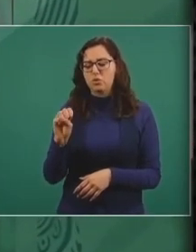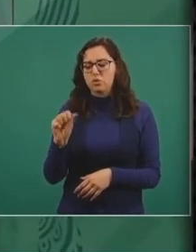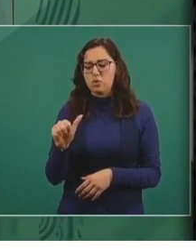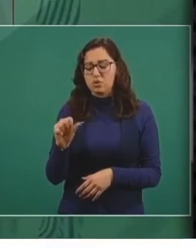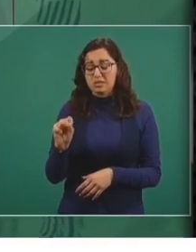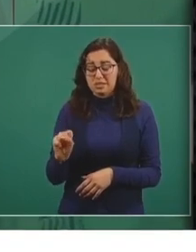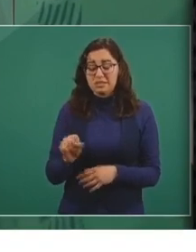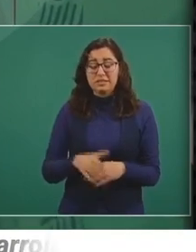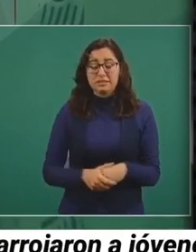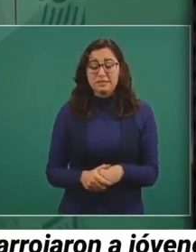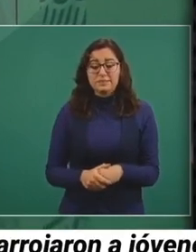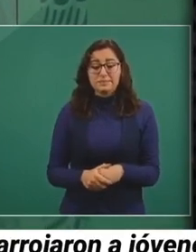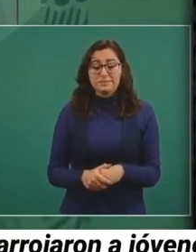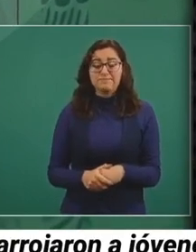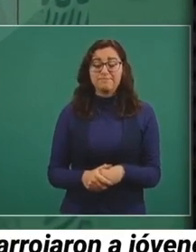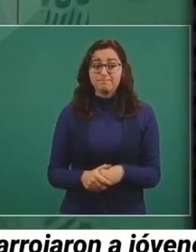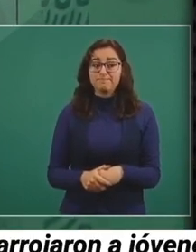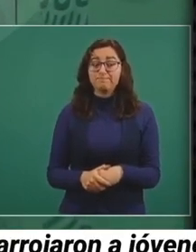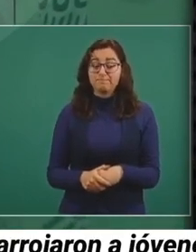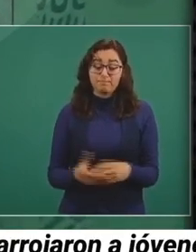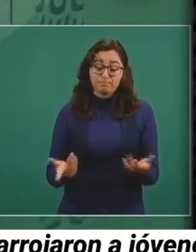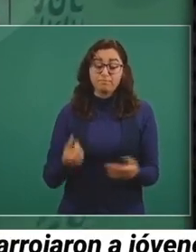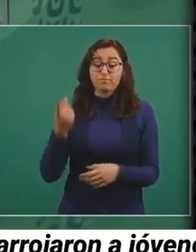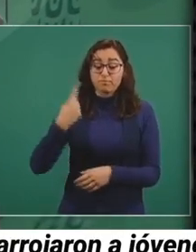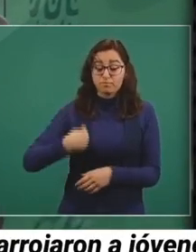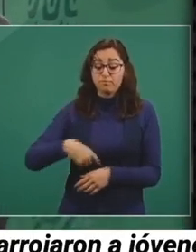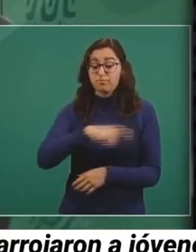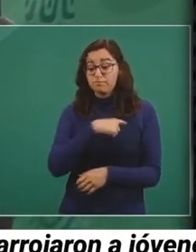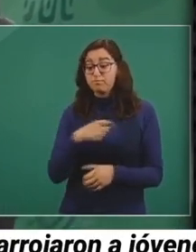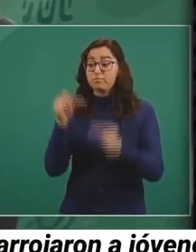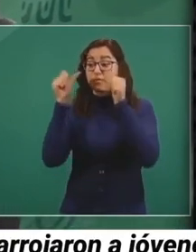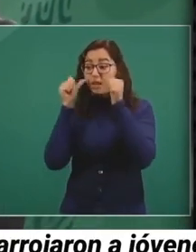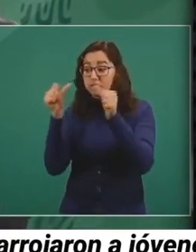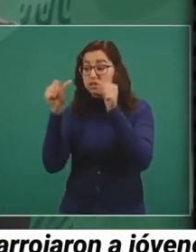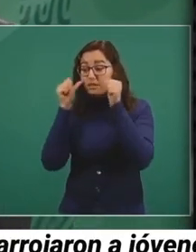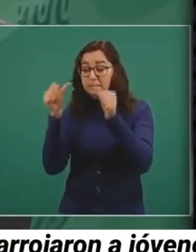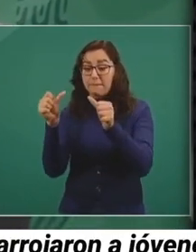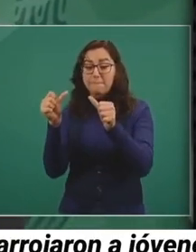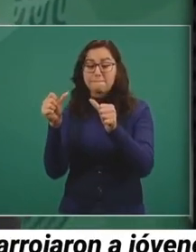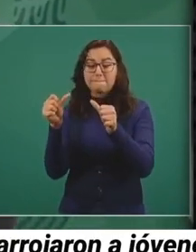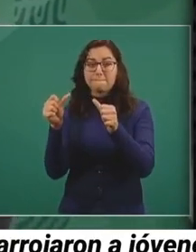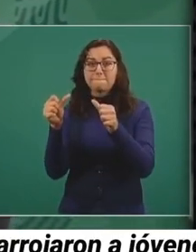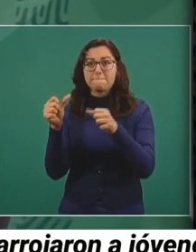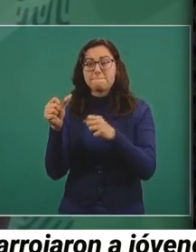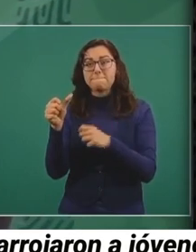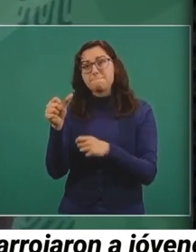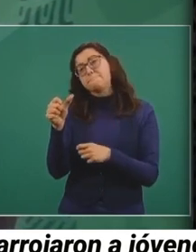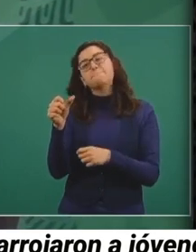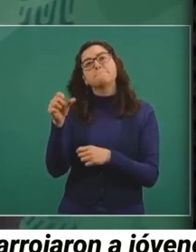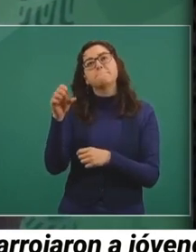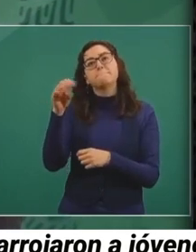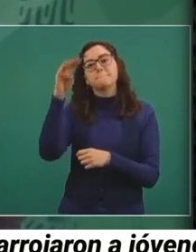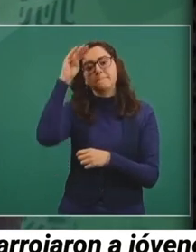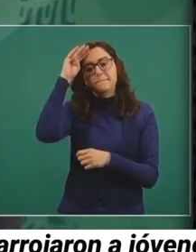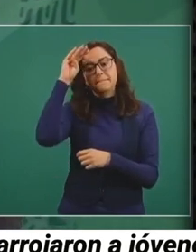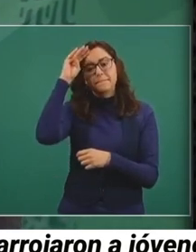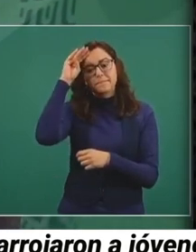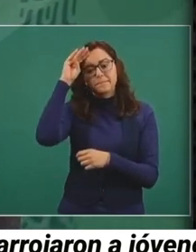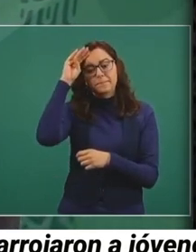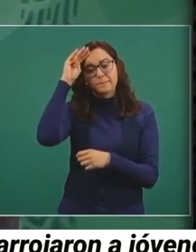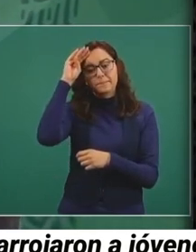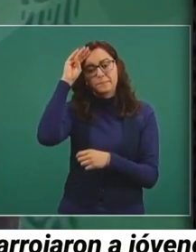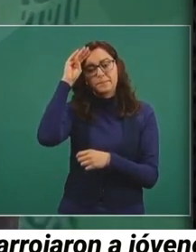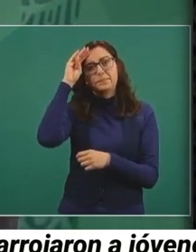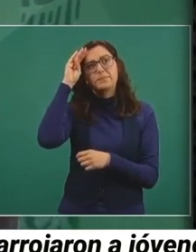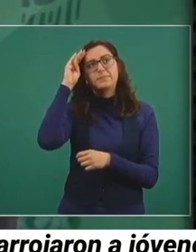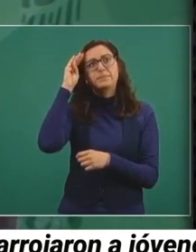El presidente de México, Andrés Manuel López Obrador, afirmó que la desintegración familiar y el abandono del gobierno de Guanajuato en su atención